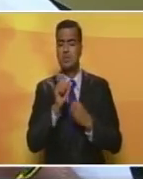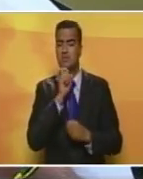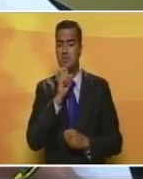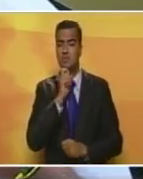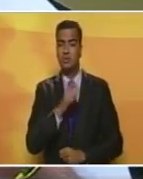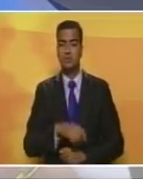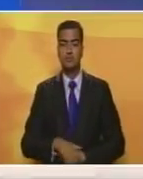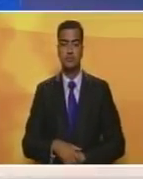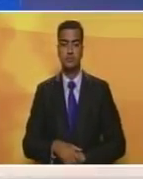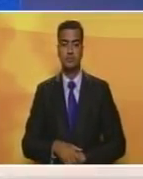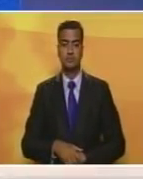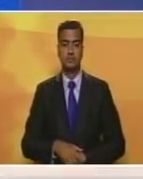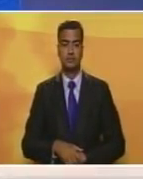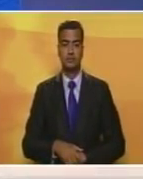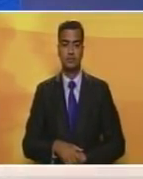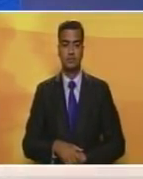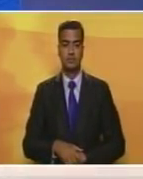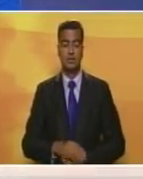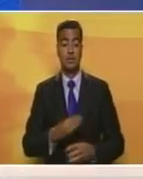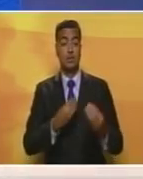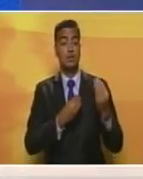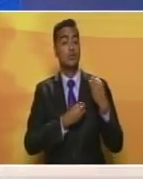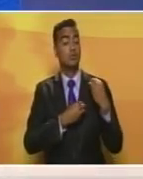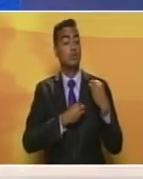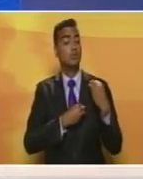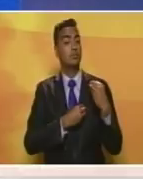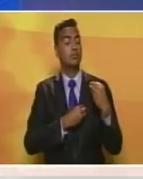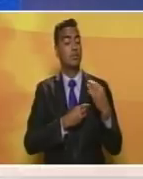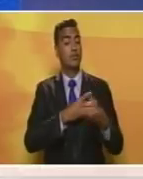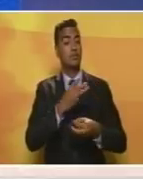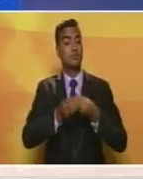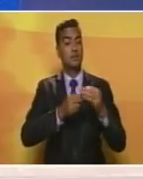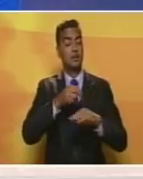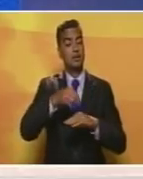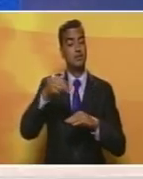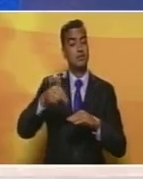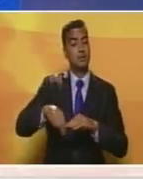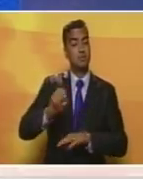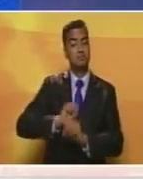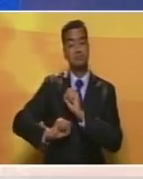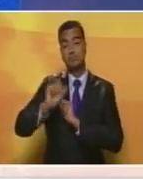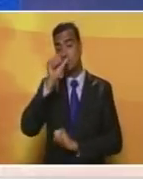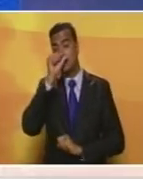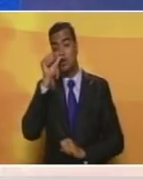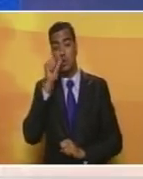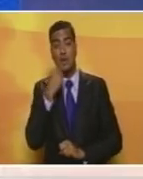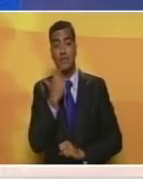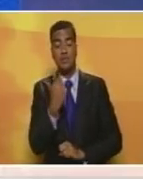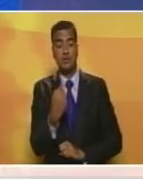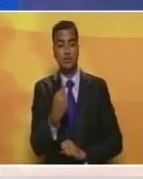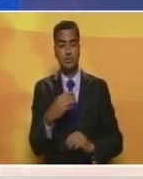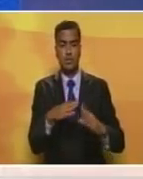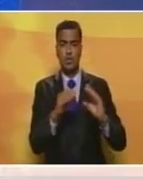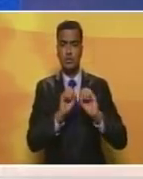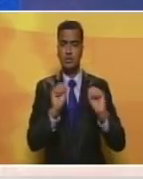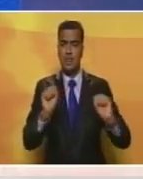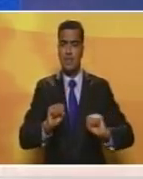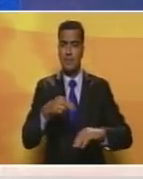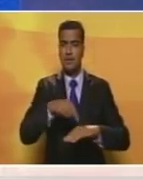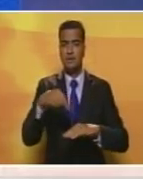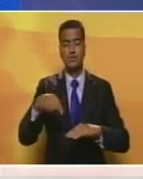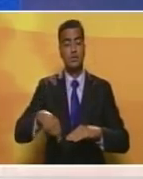El máximo representante de Fetra Harina hizo un llamado al gobierno nacional a garantizar la soberanía agroalimentaria y la prioridad